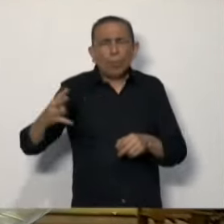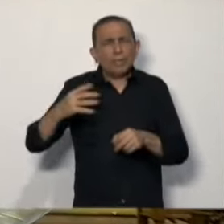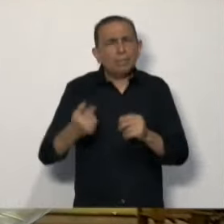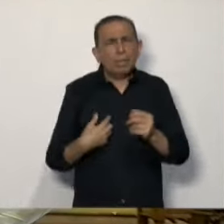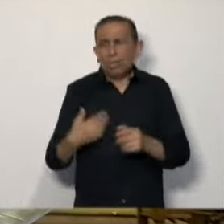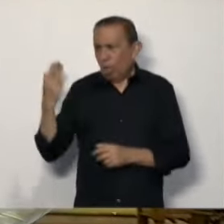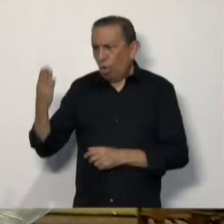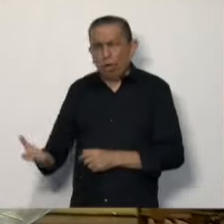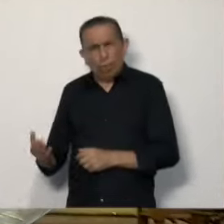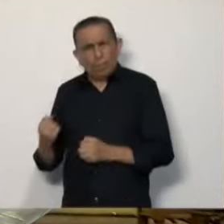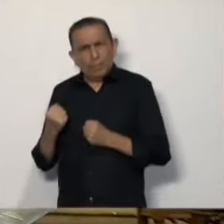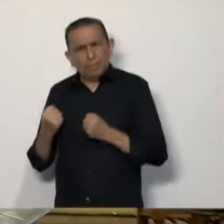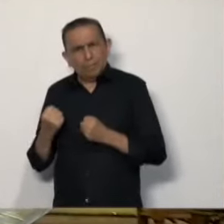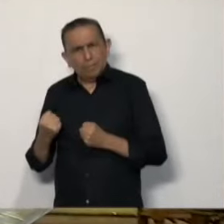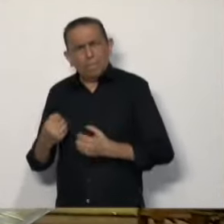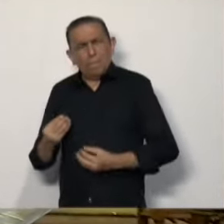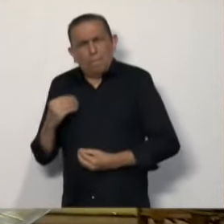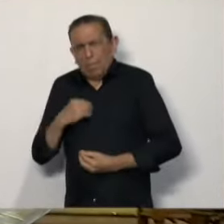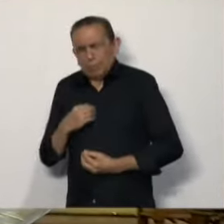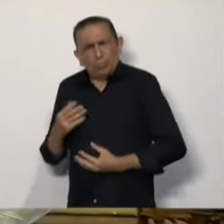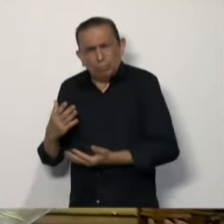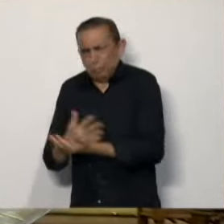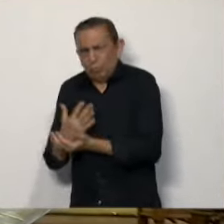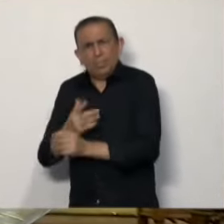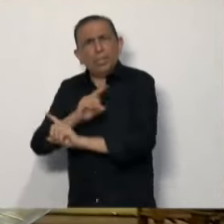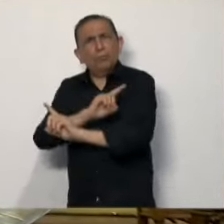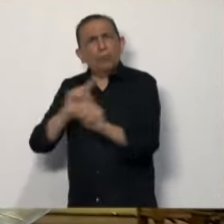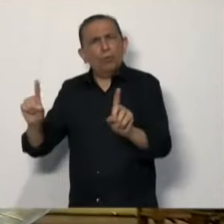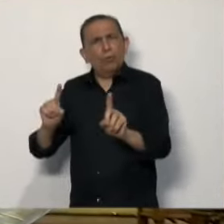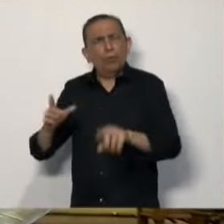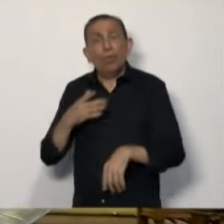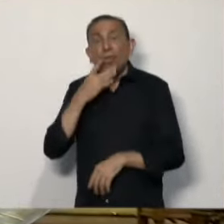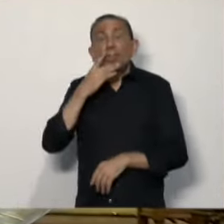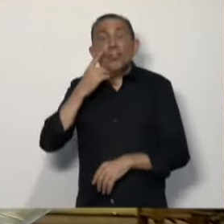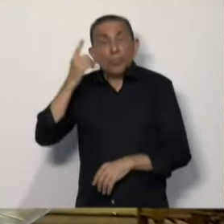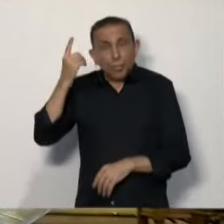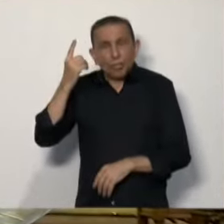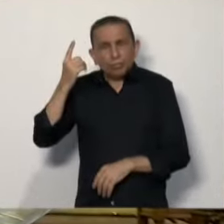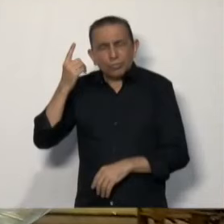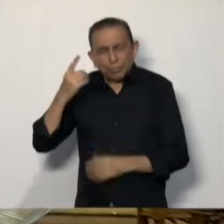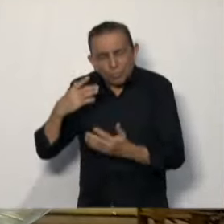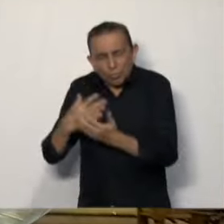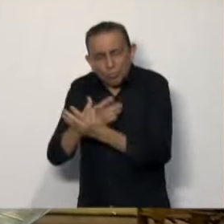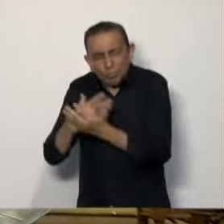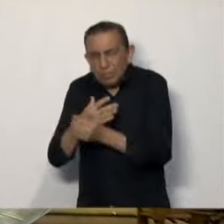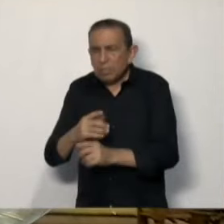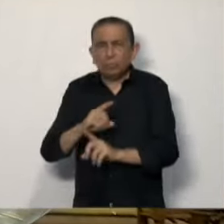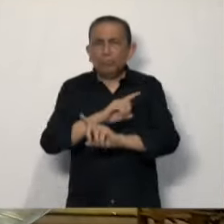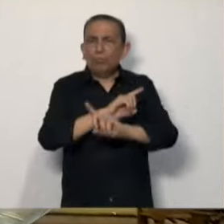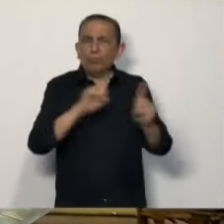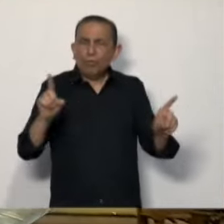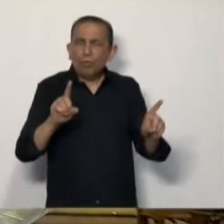mortifica por una enfermiza pasión por sufrir. Dios no nos ha hecho para el sufrimiento. Si